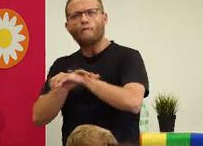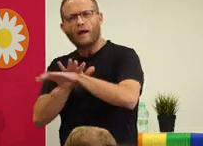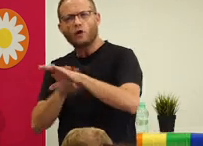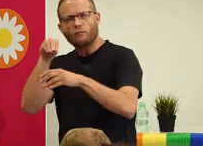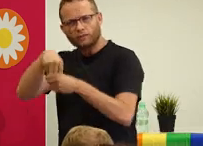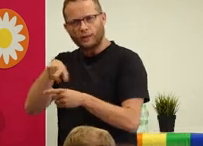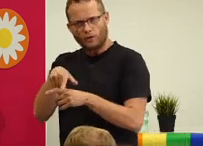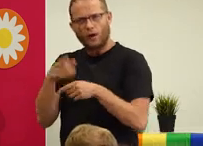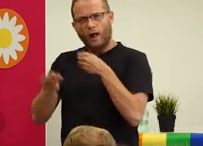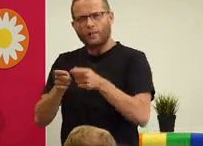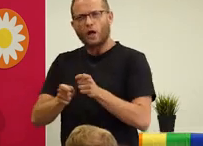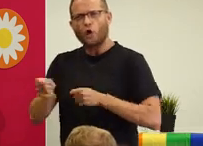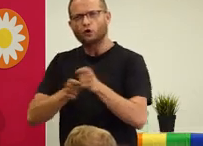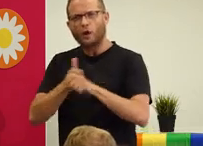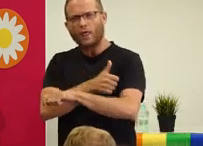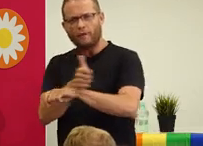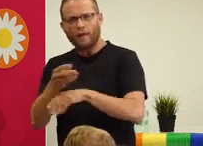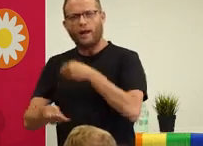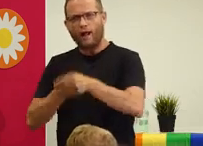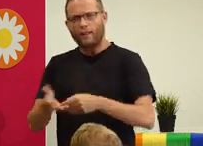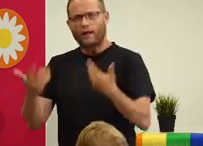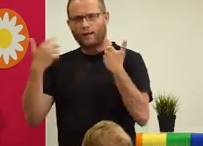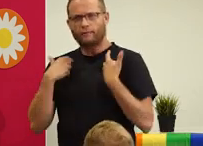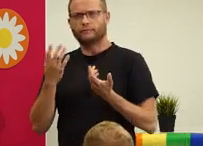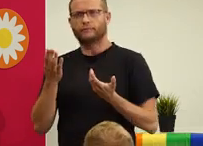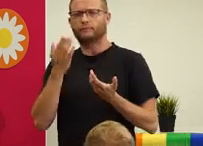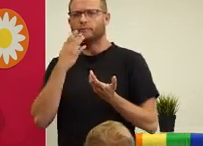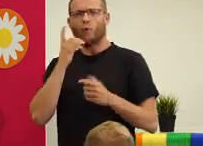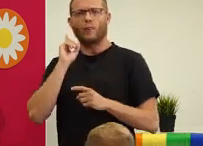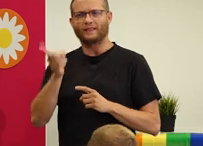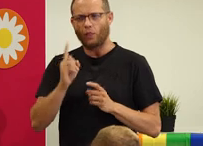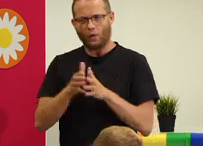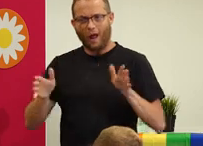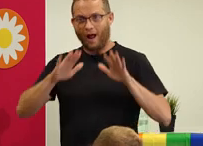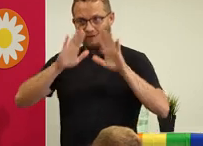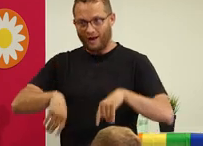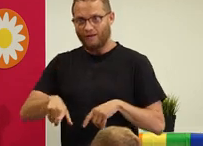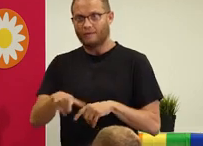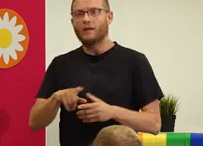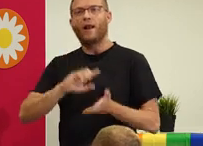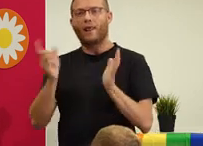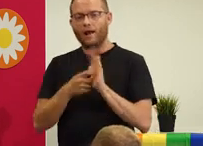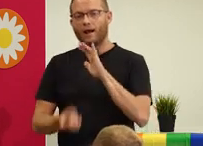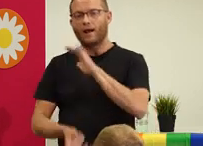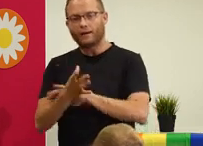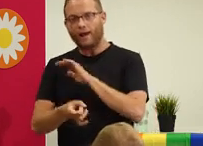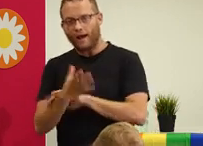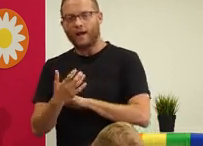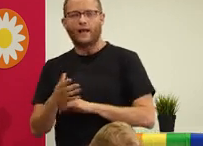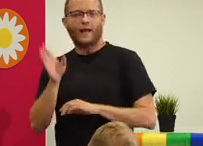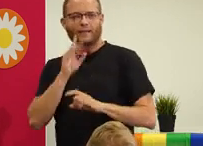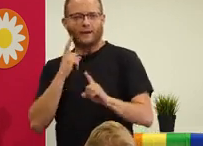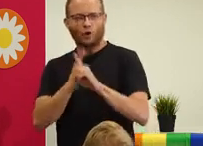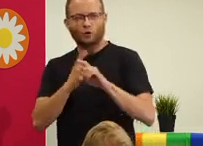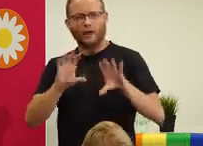son al final los que controlan la sociedad civil? Que son las teocracias, las dictaduras que finalmente legislan esa criminalización del